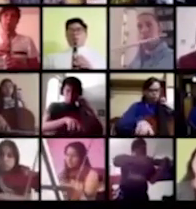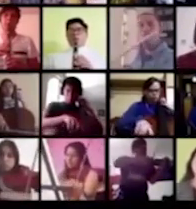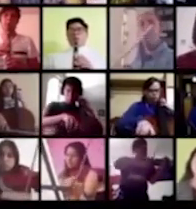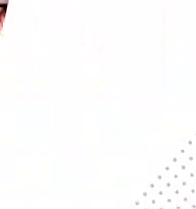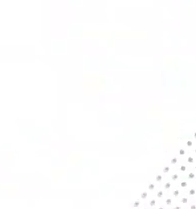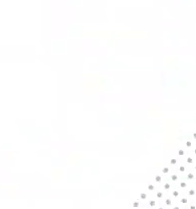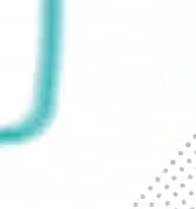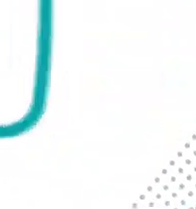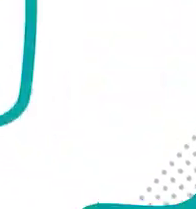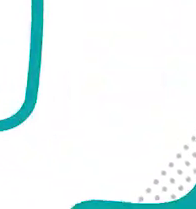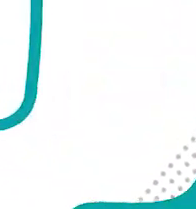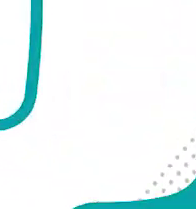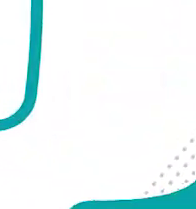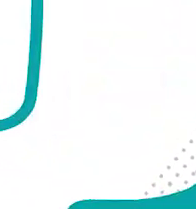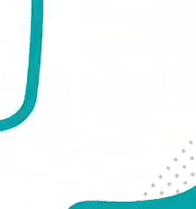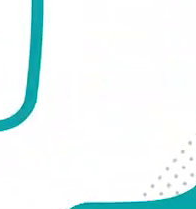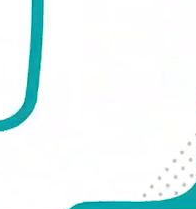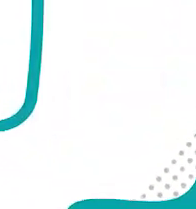¡Gracias!